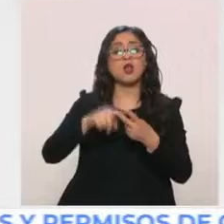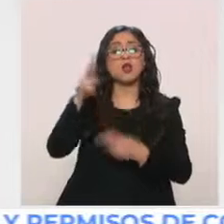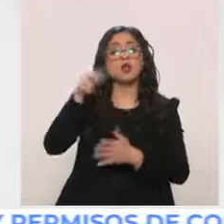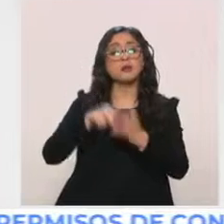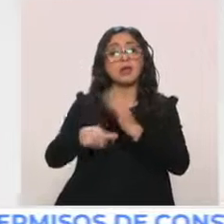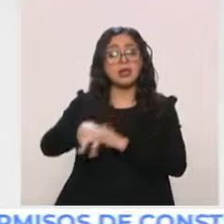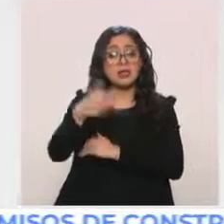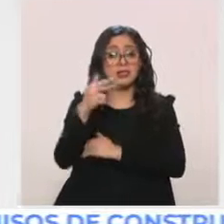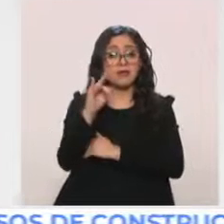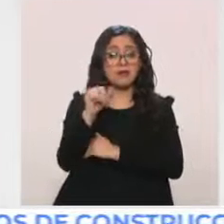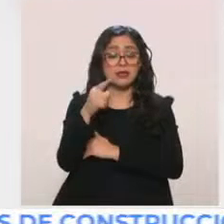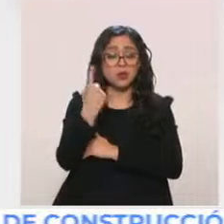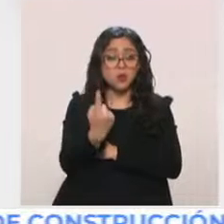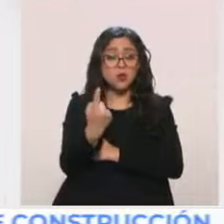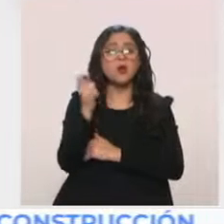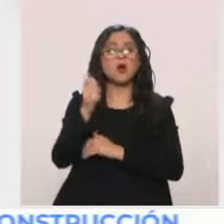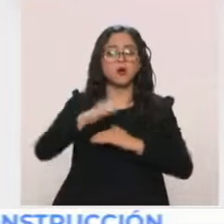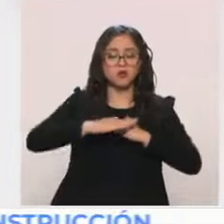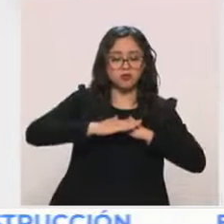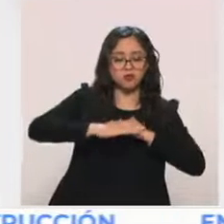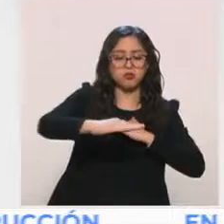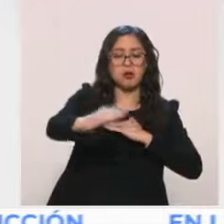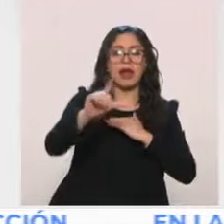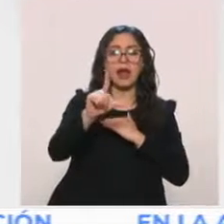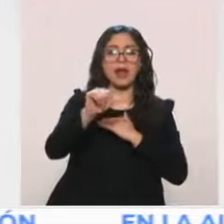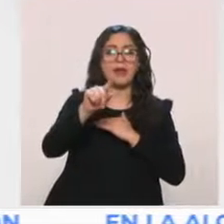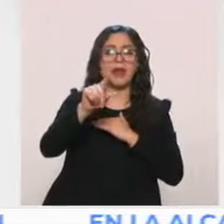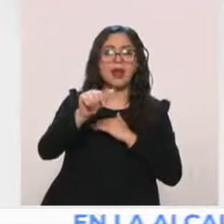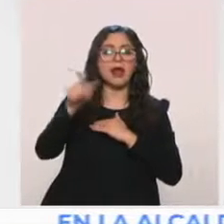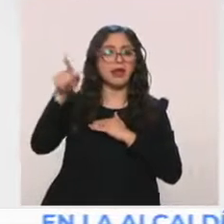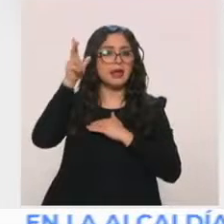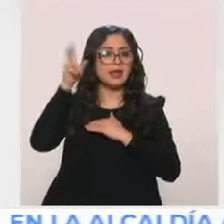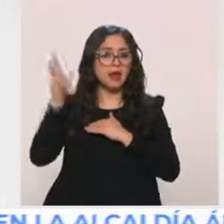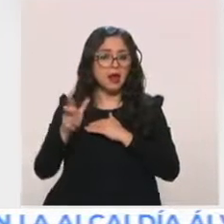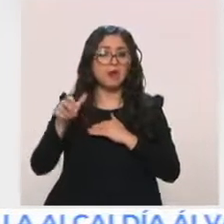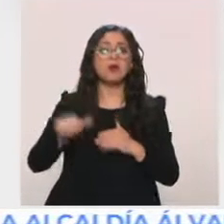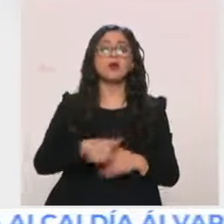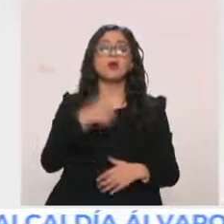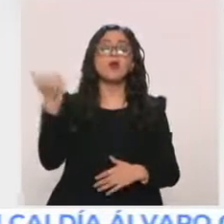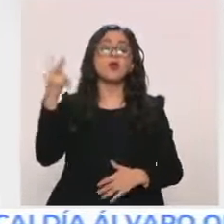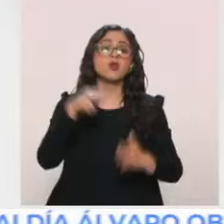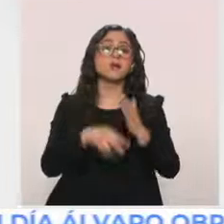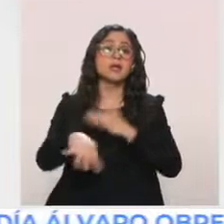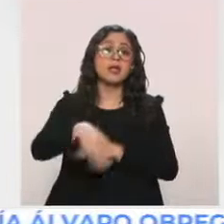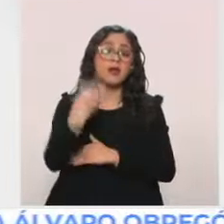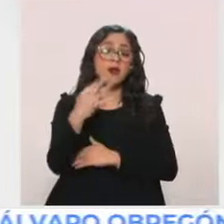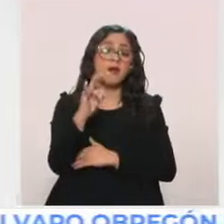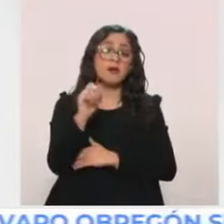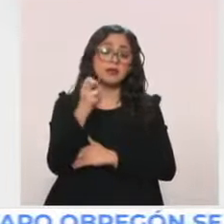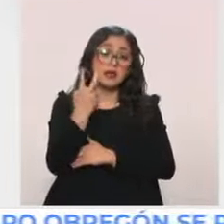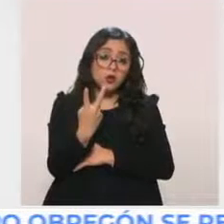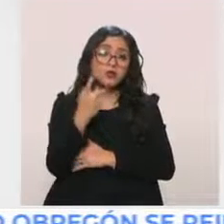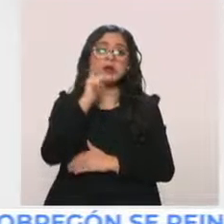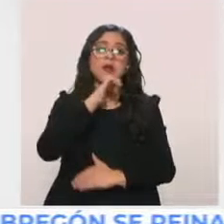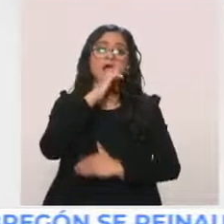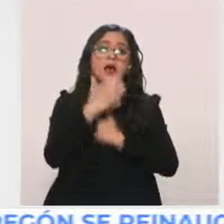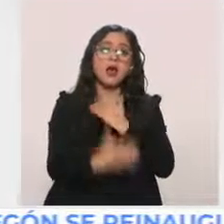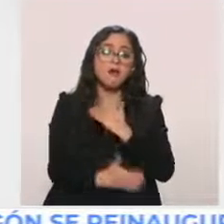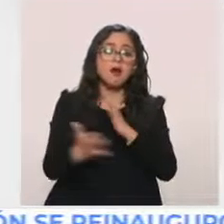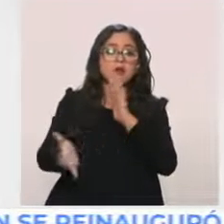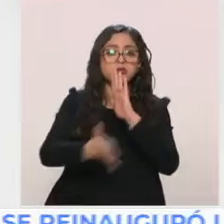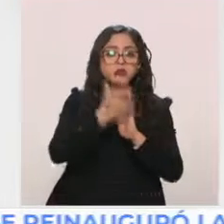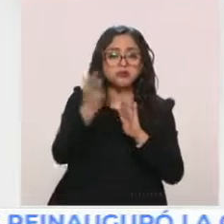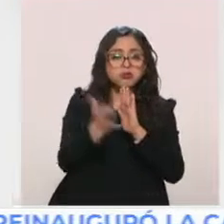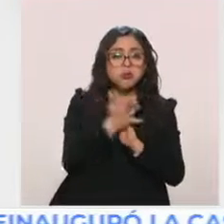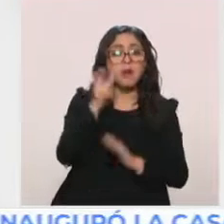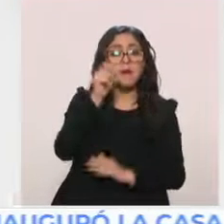fase 1, encarpetado de la lateral Ferrocarril Hidalgo. En 2014, fase 2, terminar el encarpetado